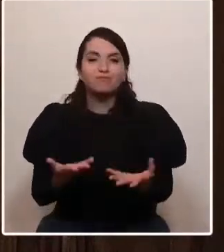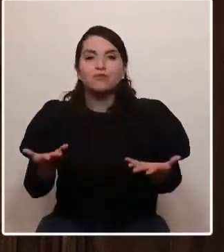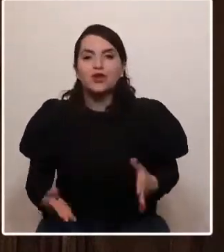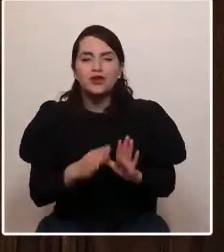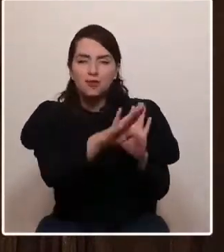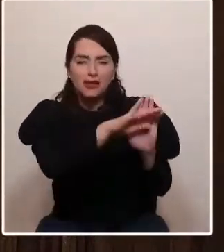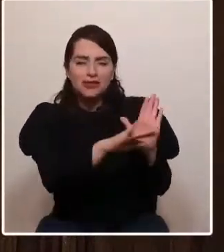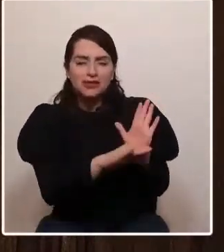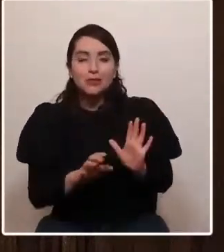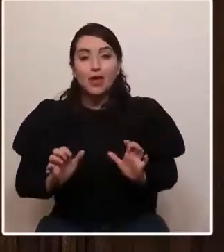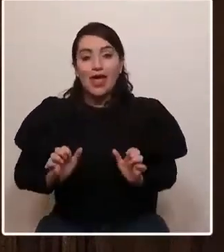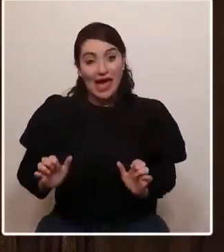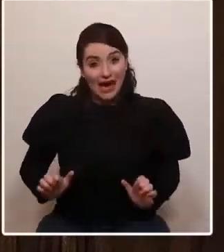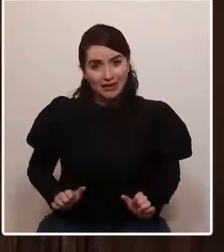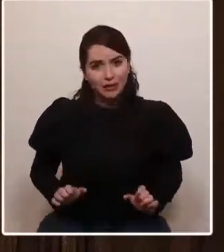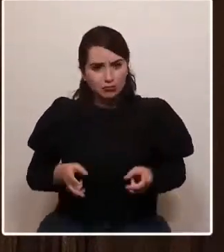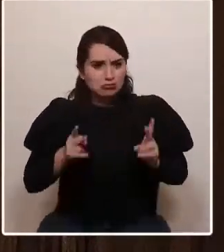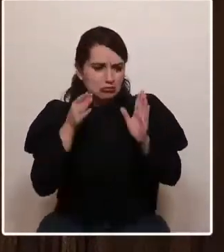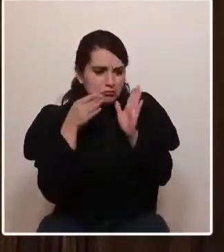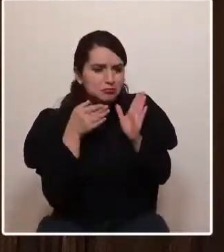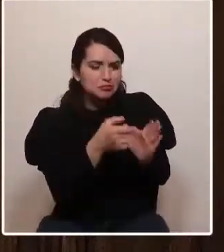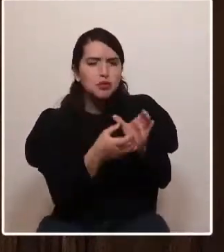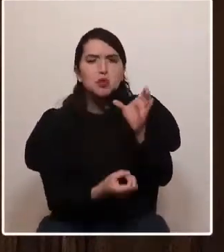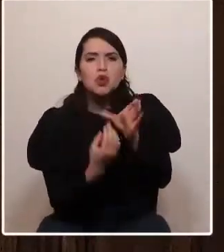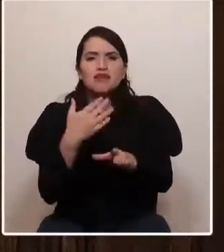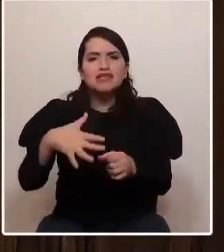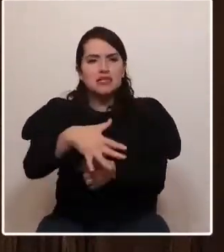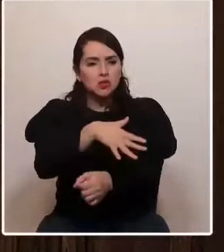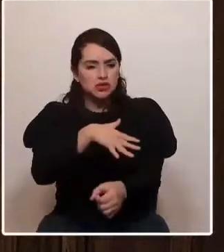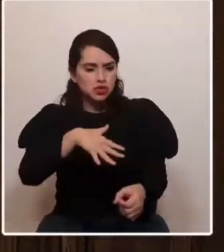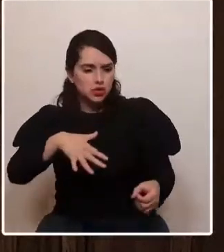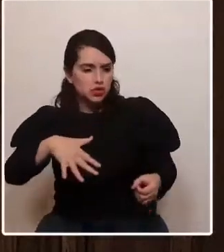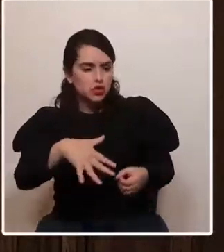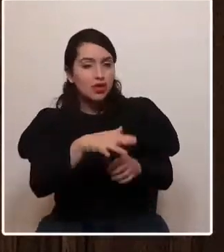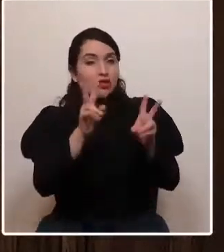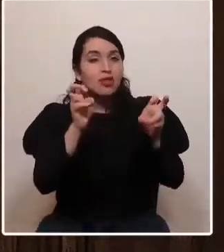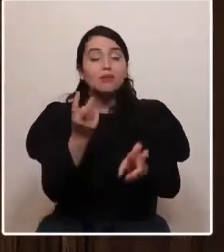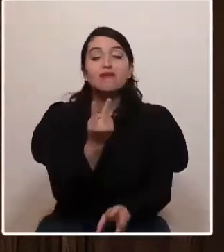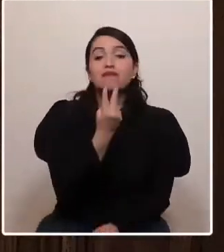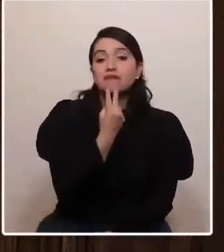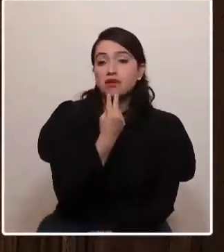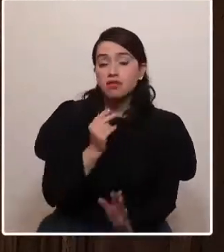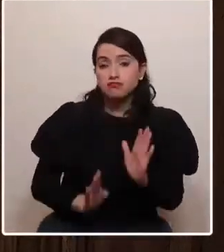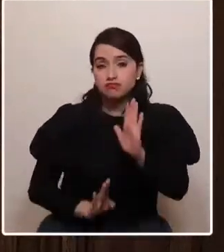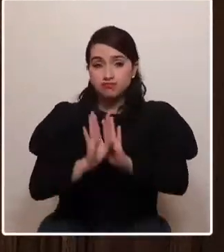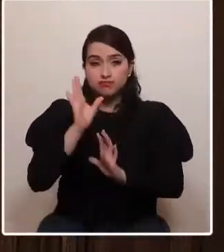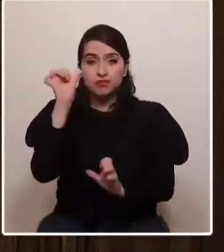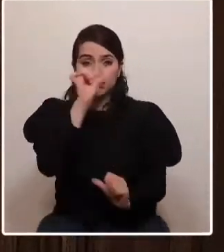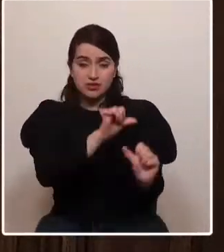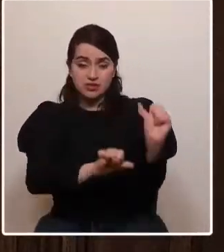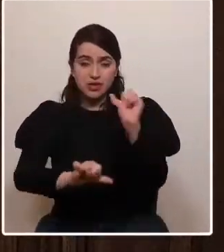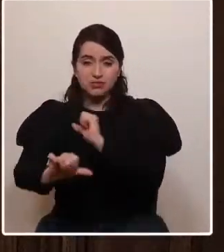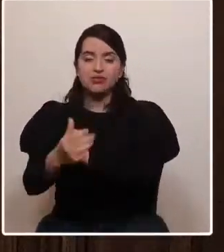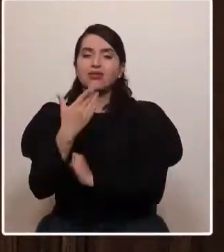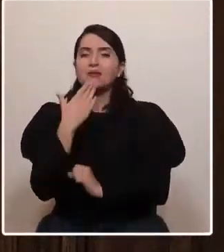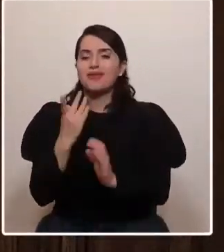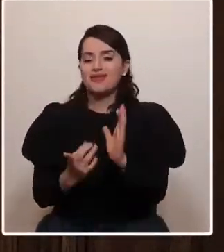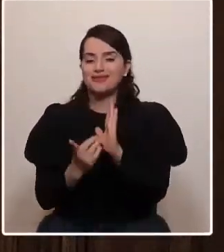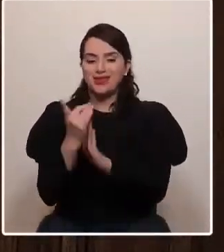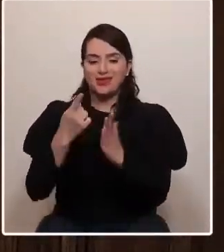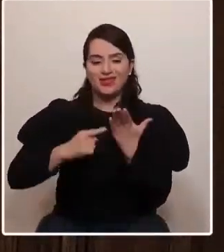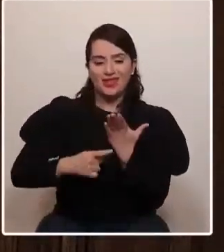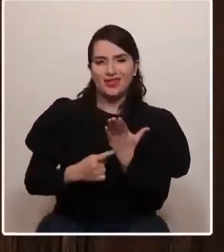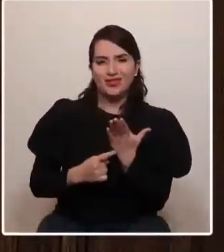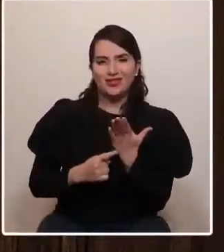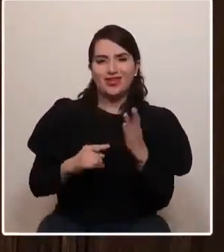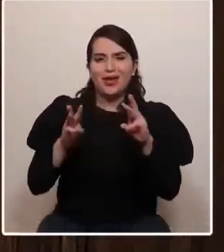éticos que permitan abordar las nuevas situaciones de intervención sobre la vida, el progreso de las ciencias y el desarrollo de las tecnologías en un